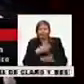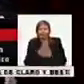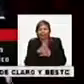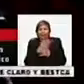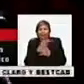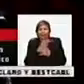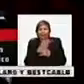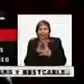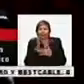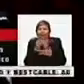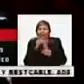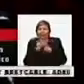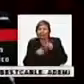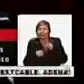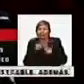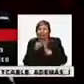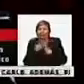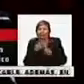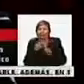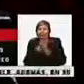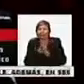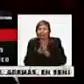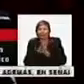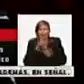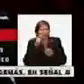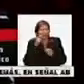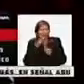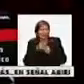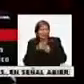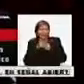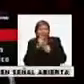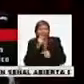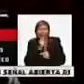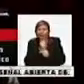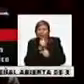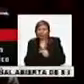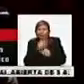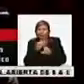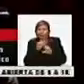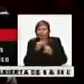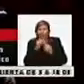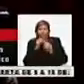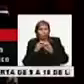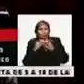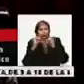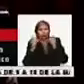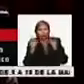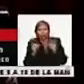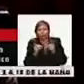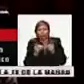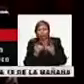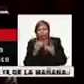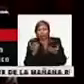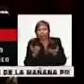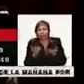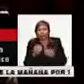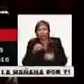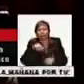compartir de alguna manera la titánica tarea de construir la democracia en un país